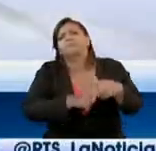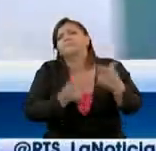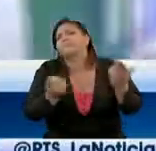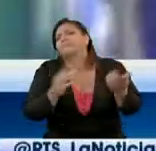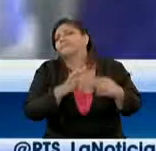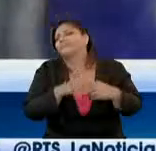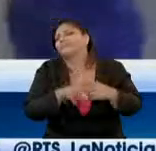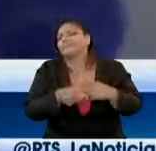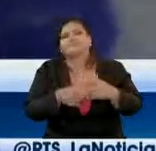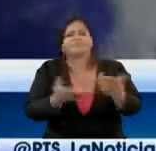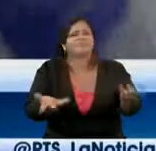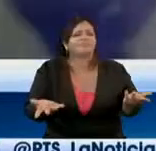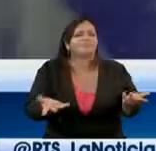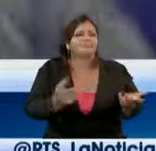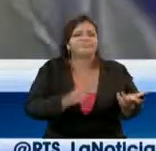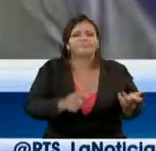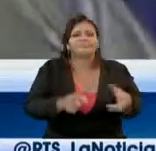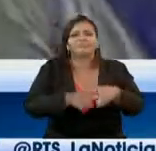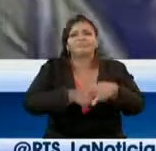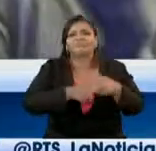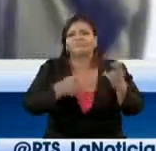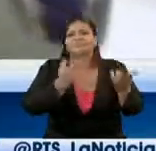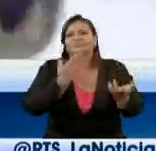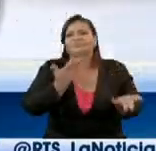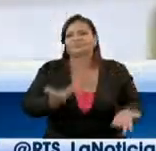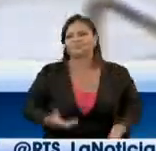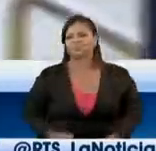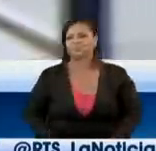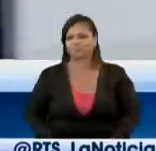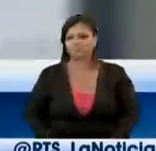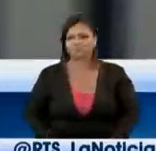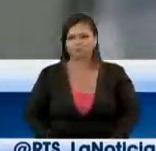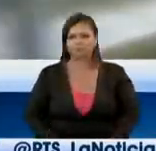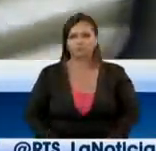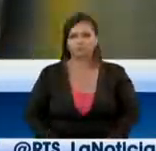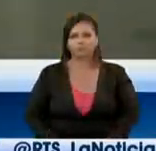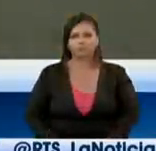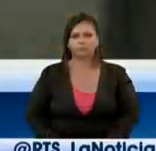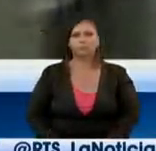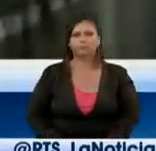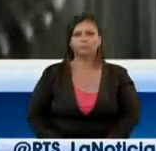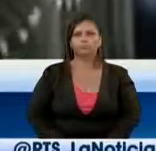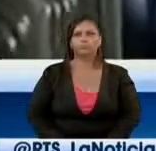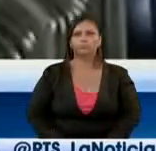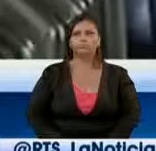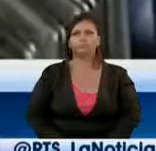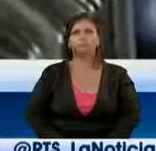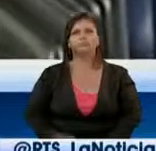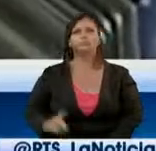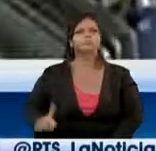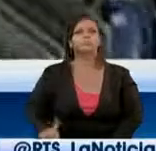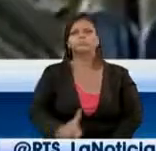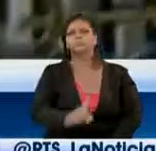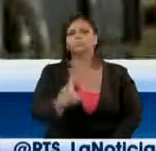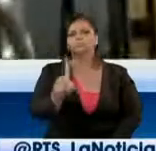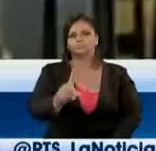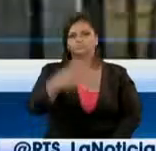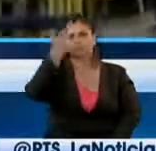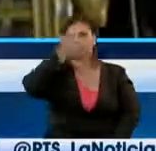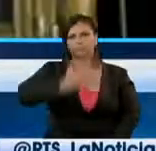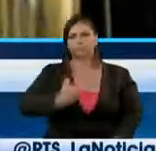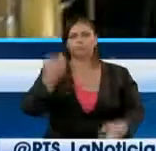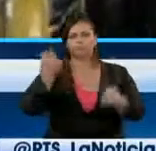el conductor, porque para saber cuál es la reacción de ellos. ¿Cómo hacen ellos para evitar que